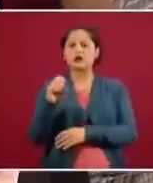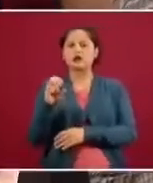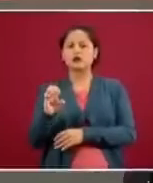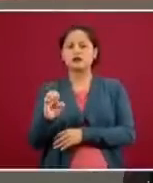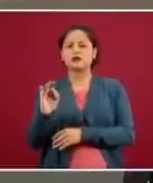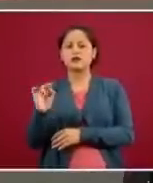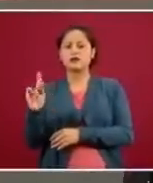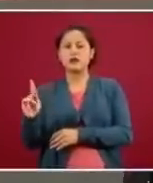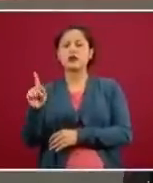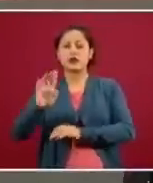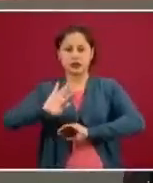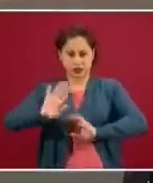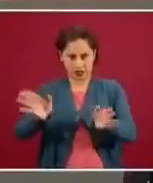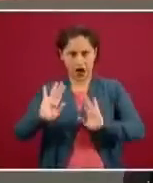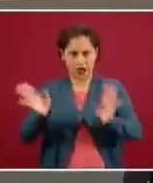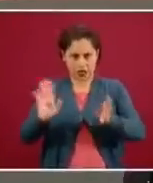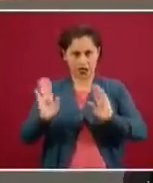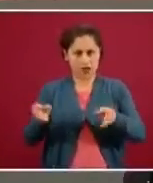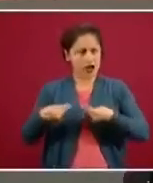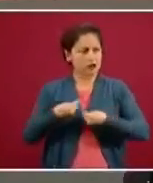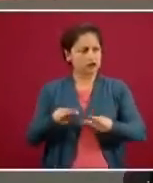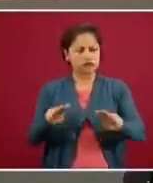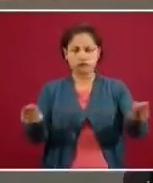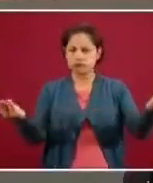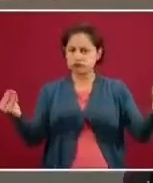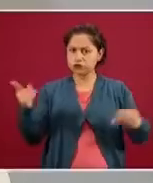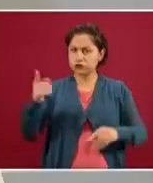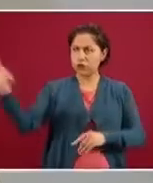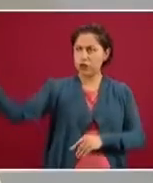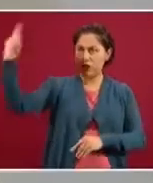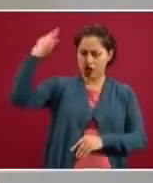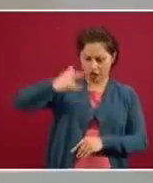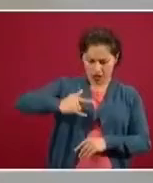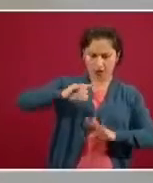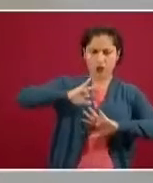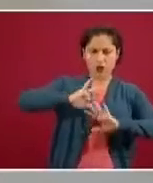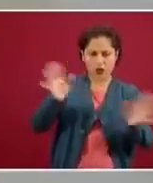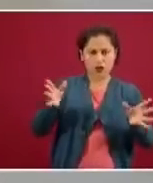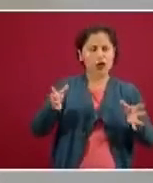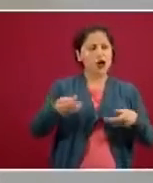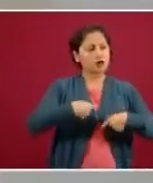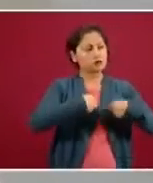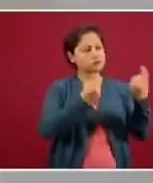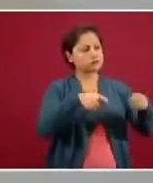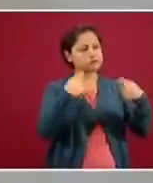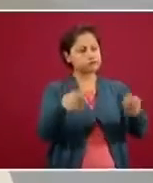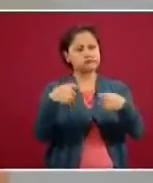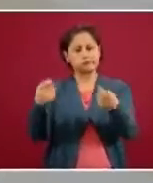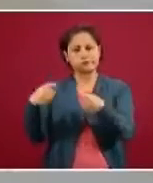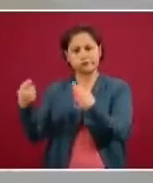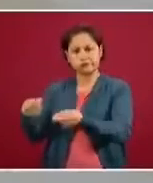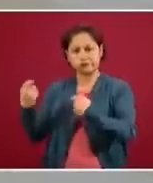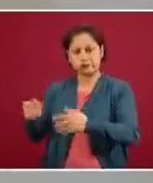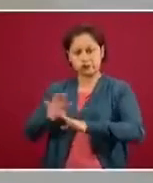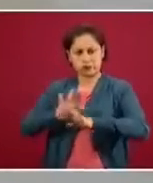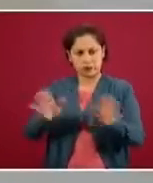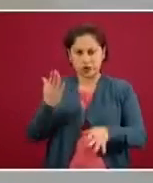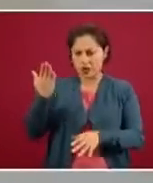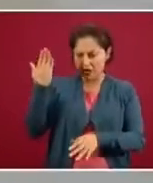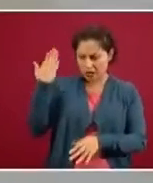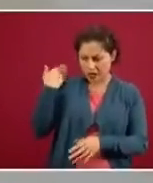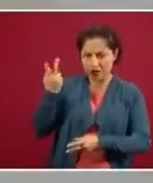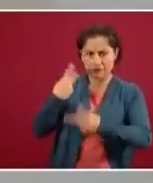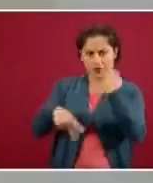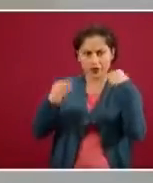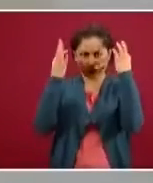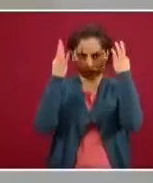EPP ya se empezaron a repartir desde que llegaron en el primer avión, ya llegó el segundo, como lo anunció la Cancillería. Todo este operativo de adquisición